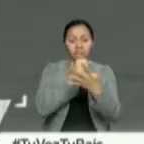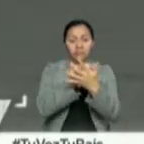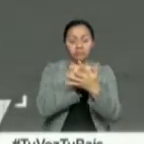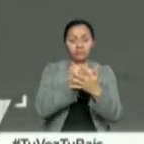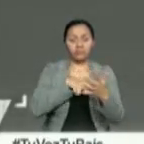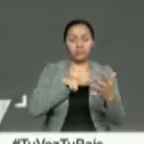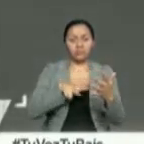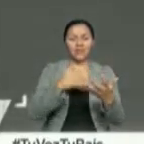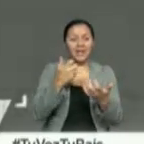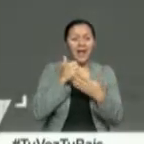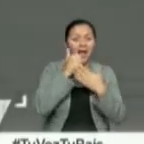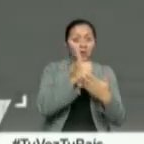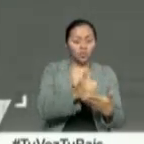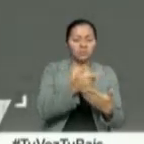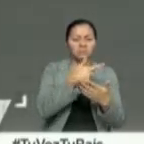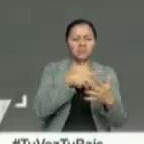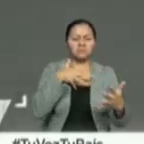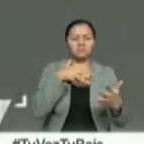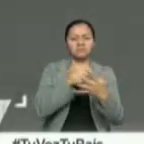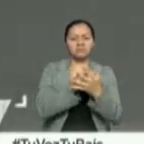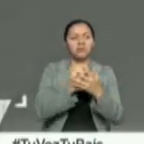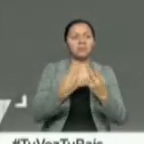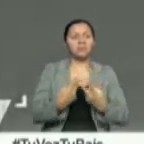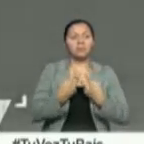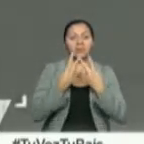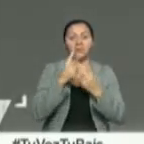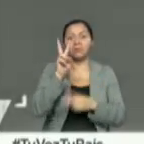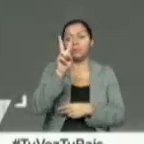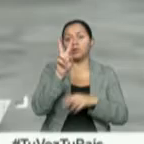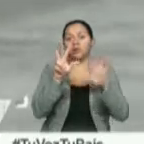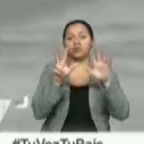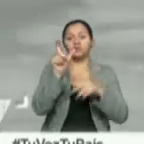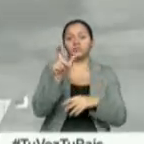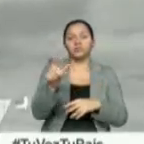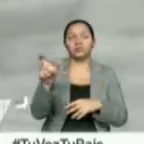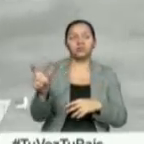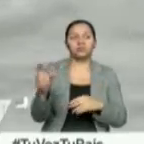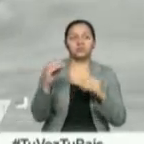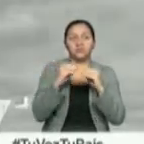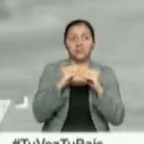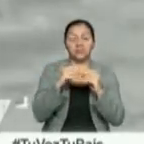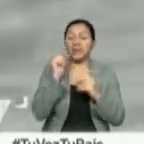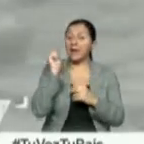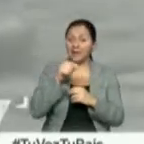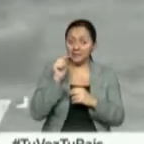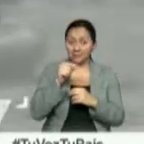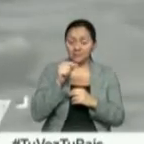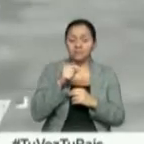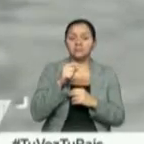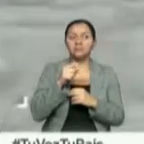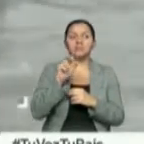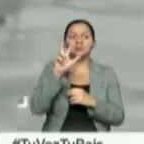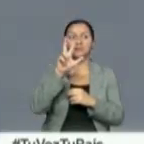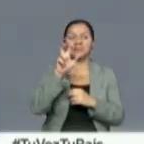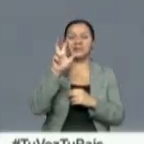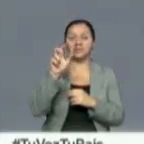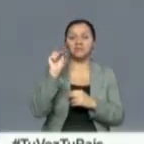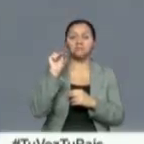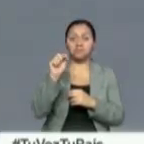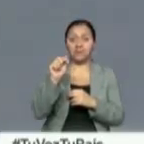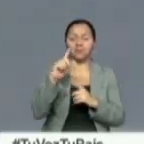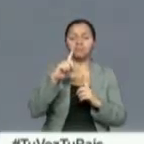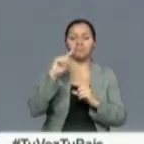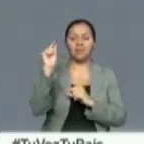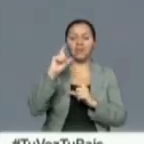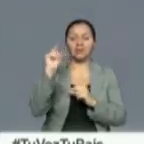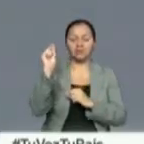intentaba ayudarlo sólo sobrevivieron 28 personas desde ese entonces más de 300.000 migrantes